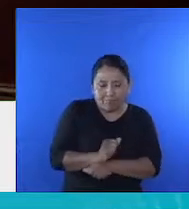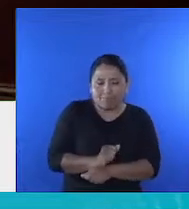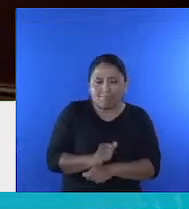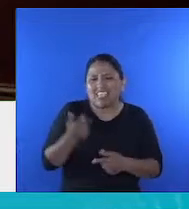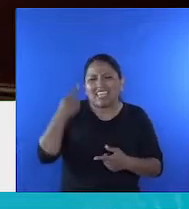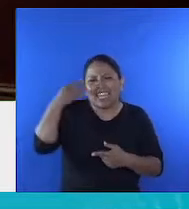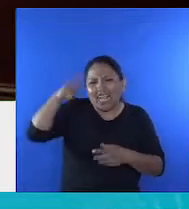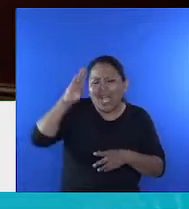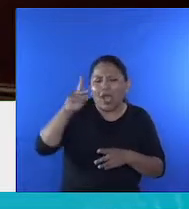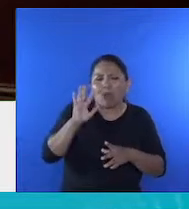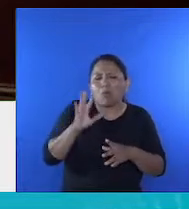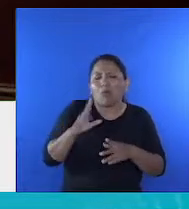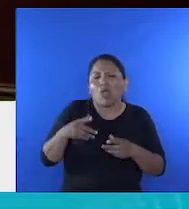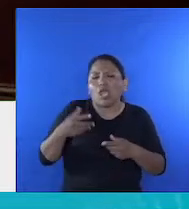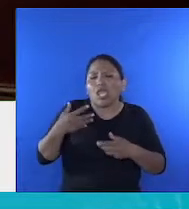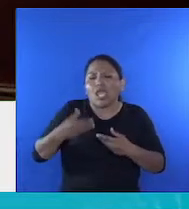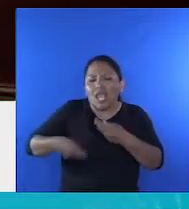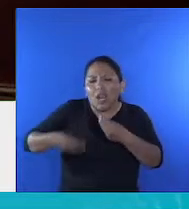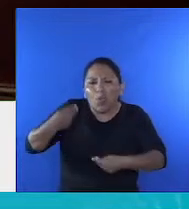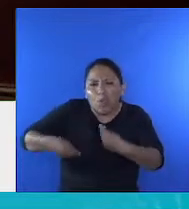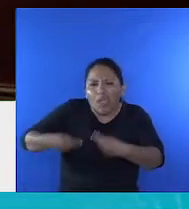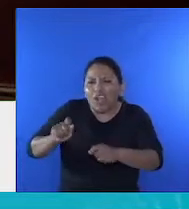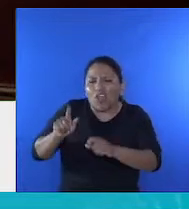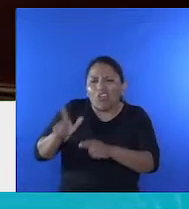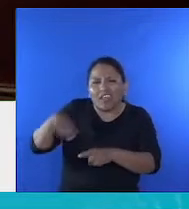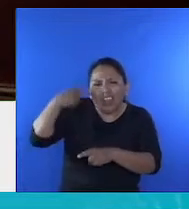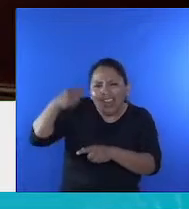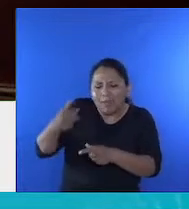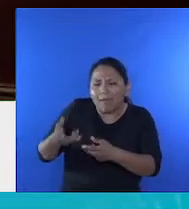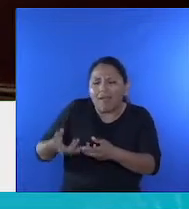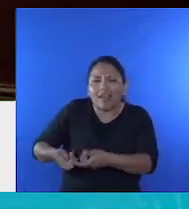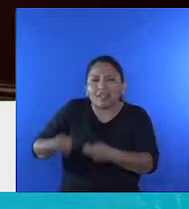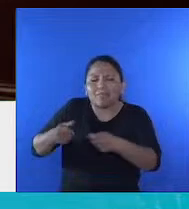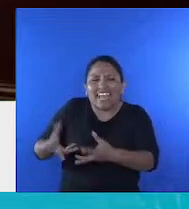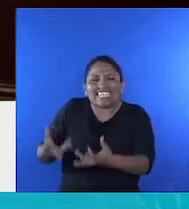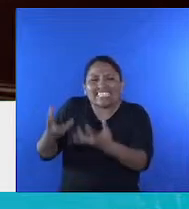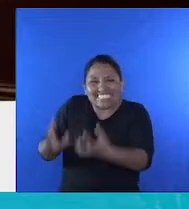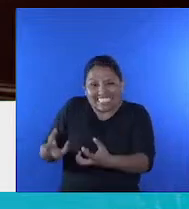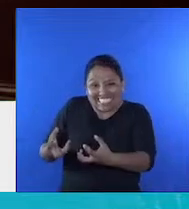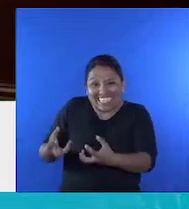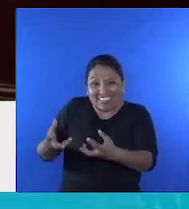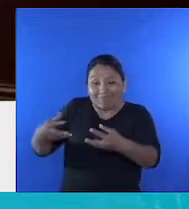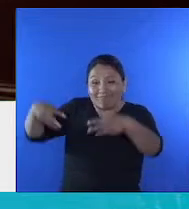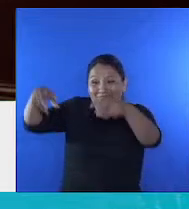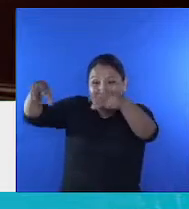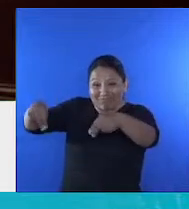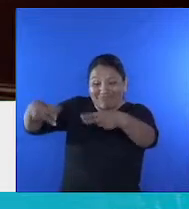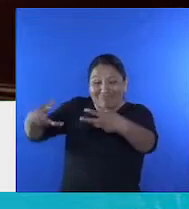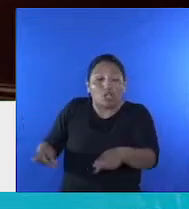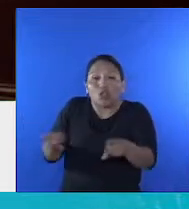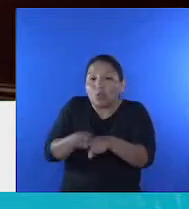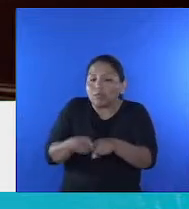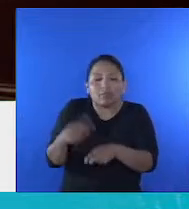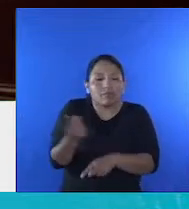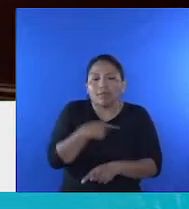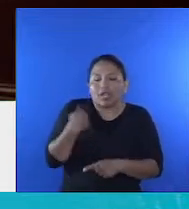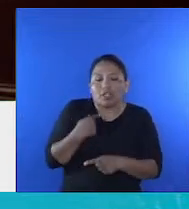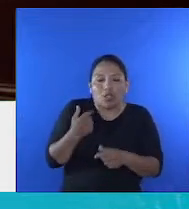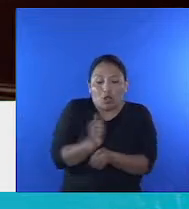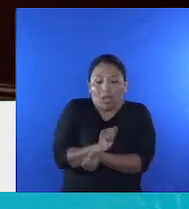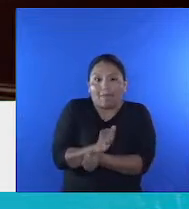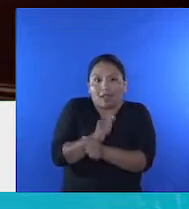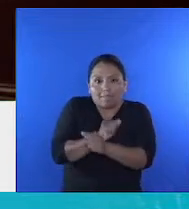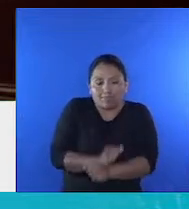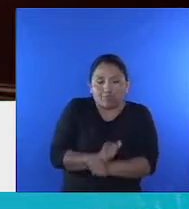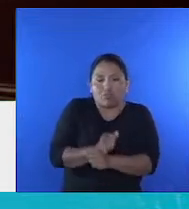en el campo el cuero de algún animal que lo sacan para secar, que lo estaquean. El mismo procedimiento usaron con nosotros, con las manos